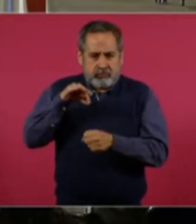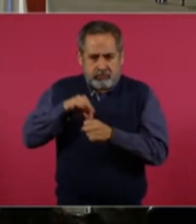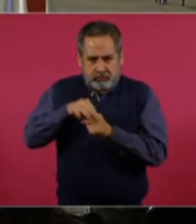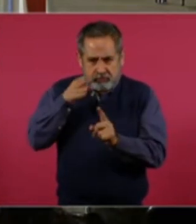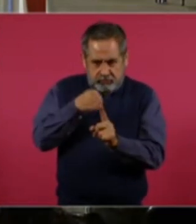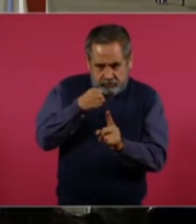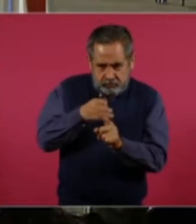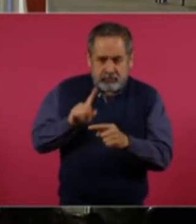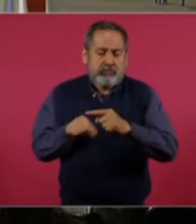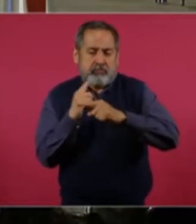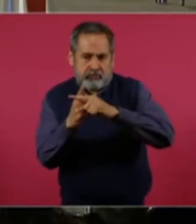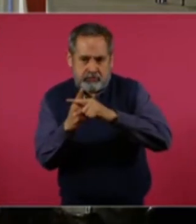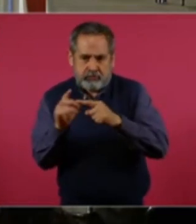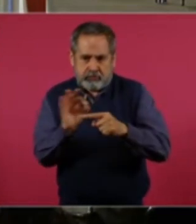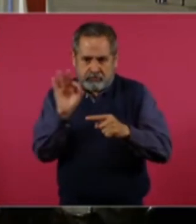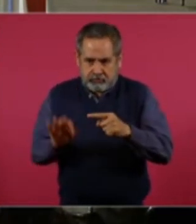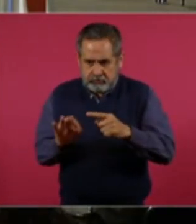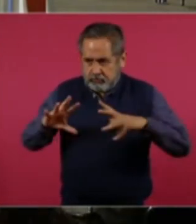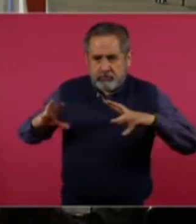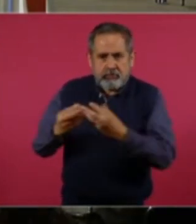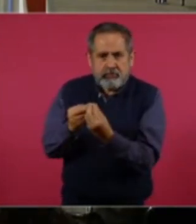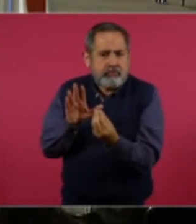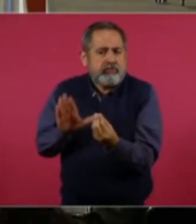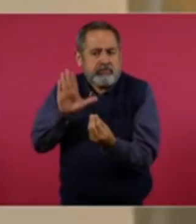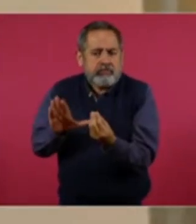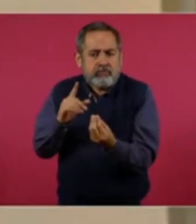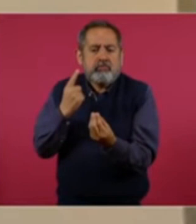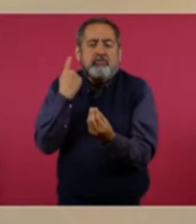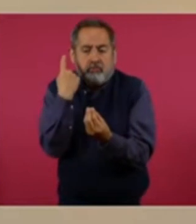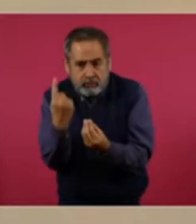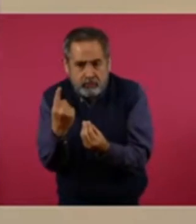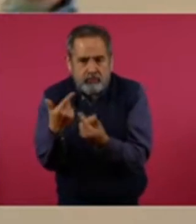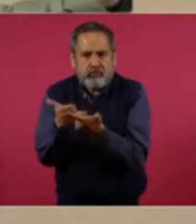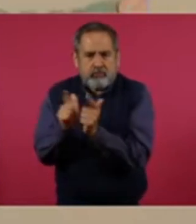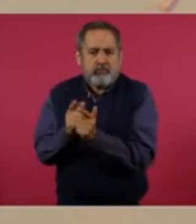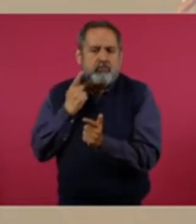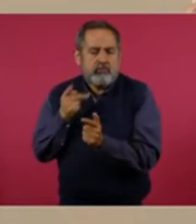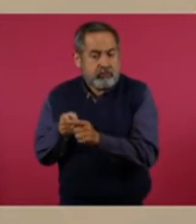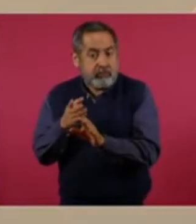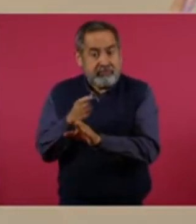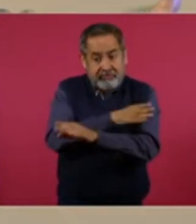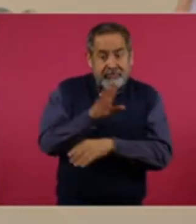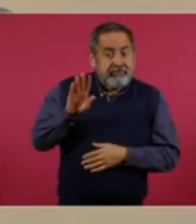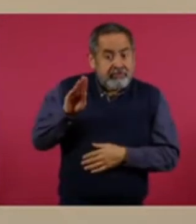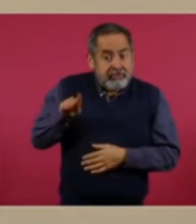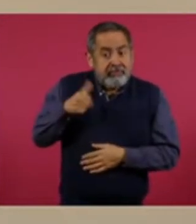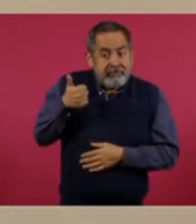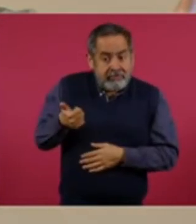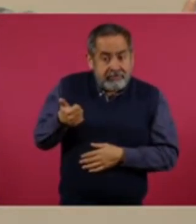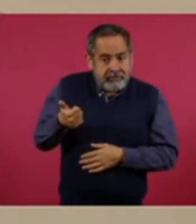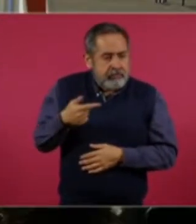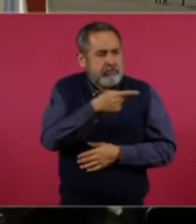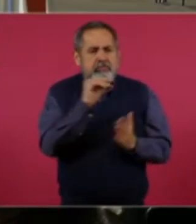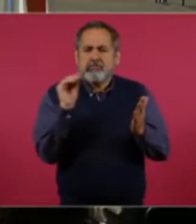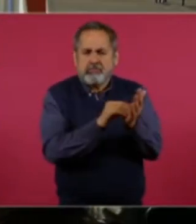correspondan, como si se tratara de un solo partido. Entonces, en aquel entonces, en el 96, establecen